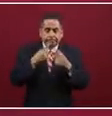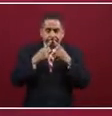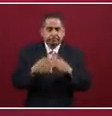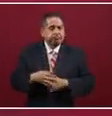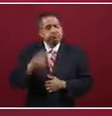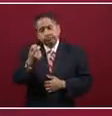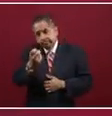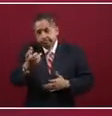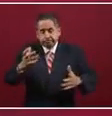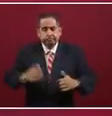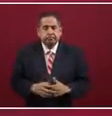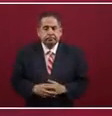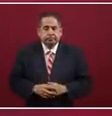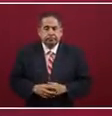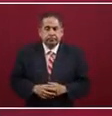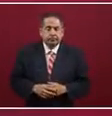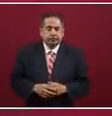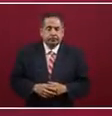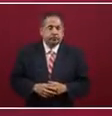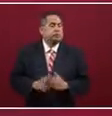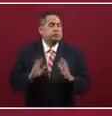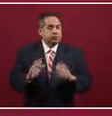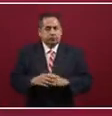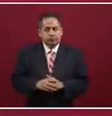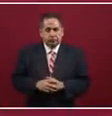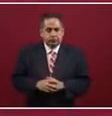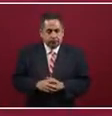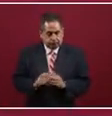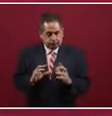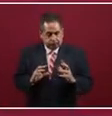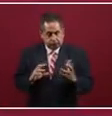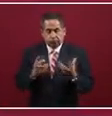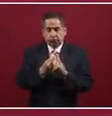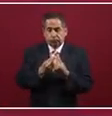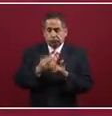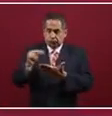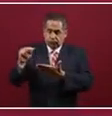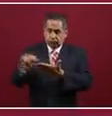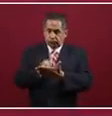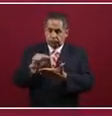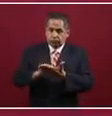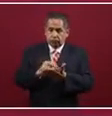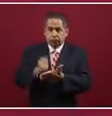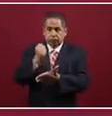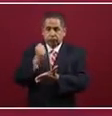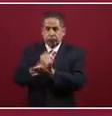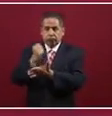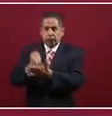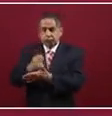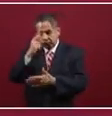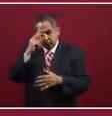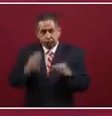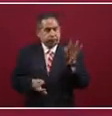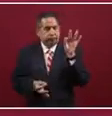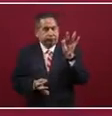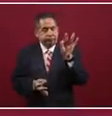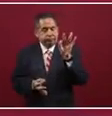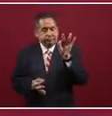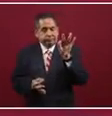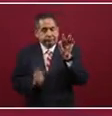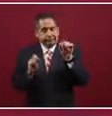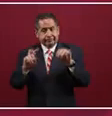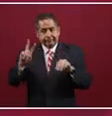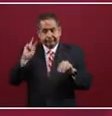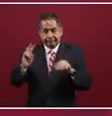refiere. Esta declaración conjunta está firmada y sellada por nosotros. Esta es la que leí yo el día